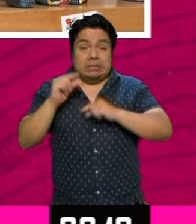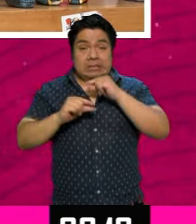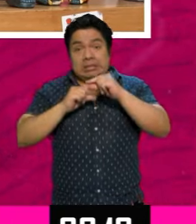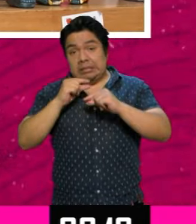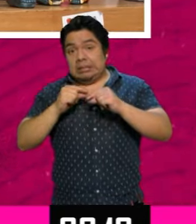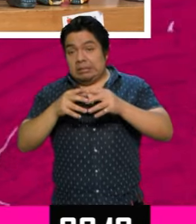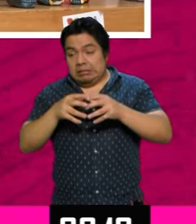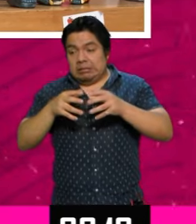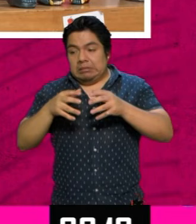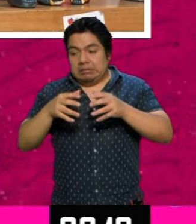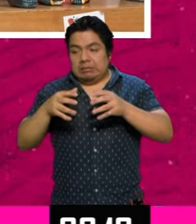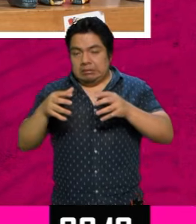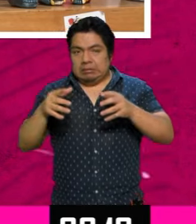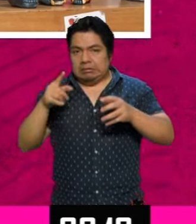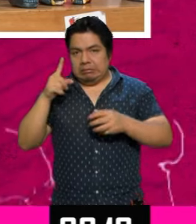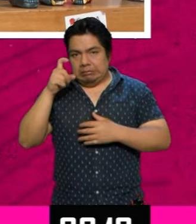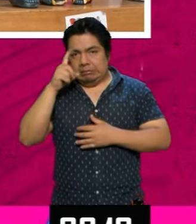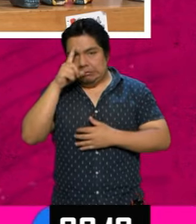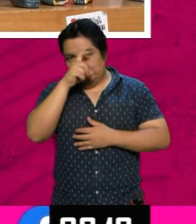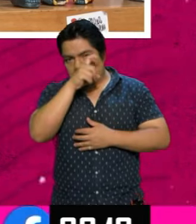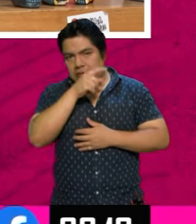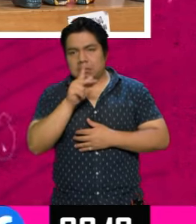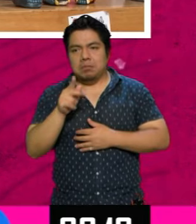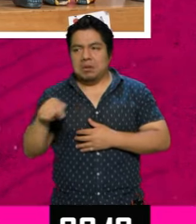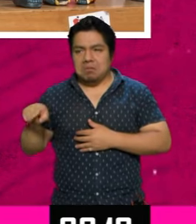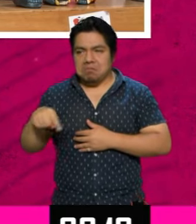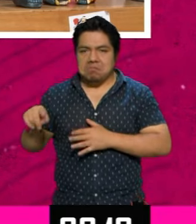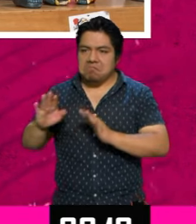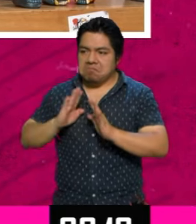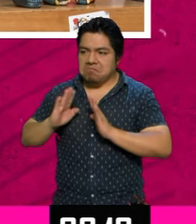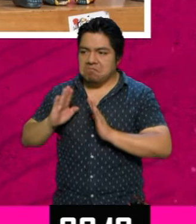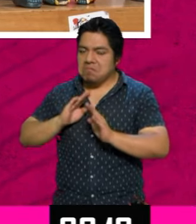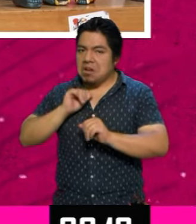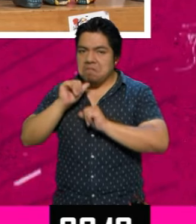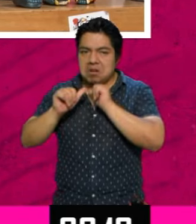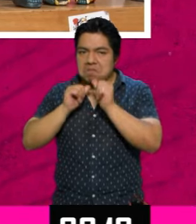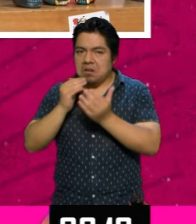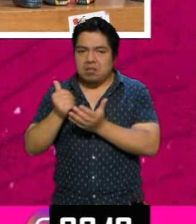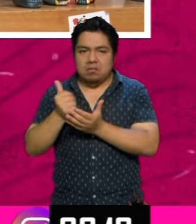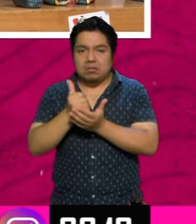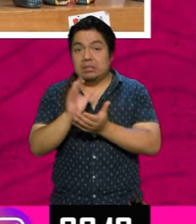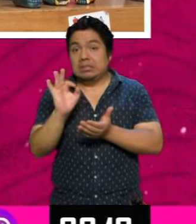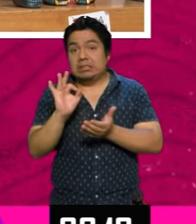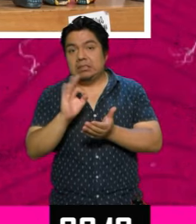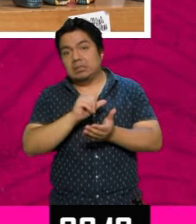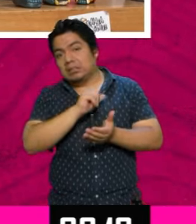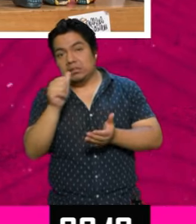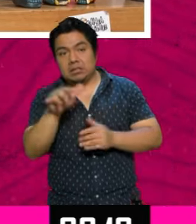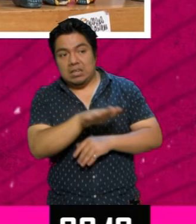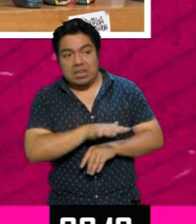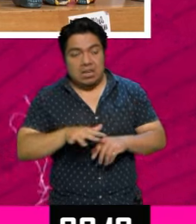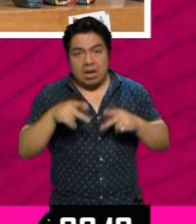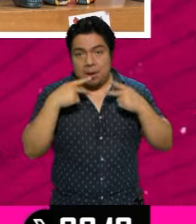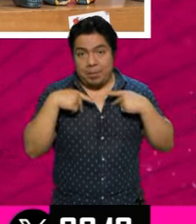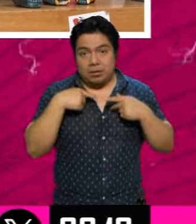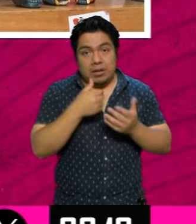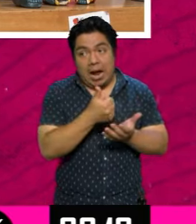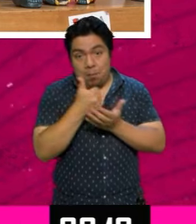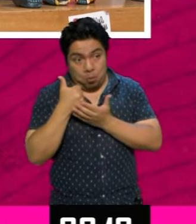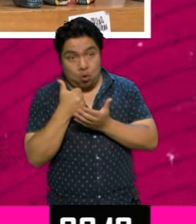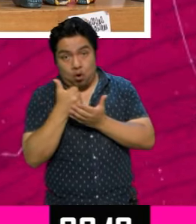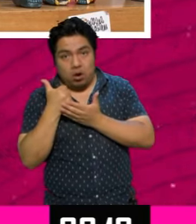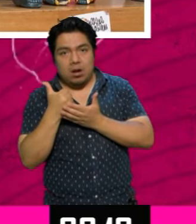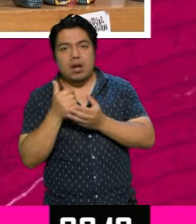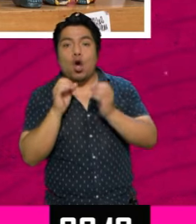cosa, pero no logró apoyo de... Parece que lo que quería era apoyo de la población, por ejemplo, o de